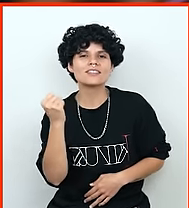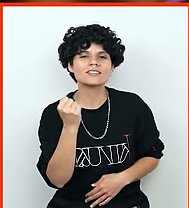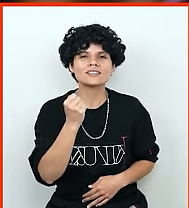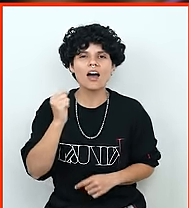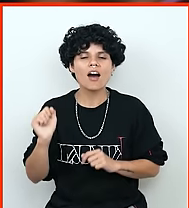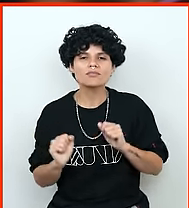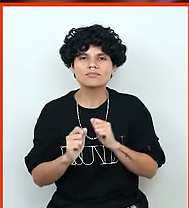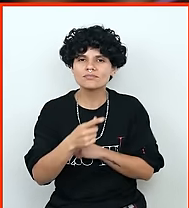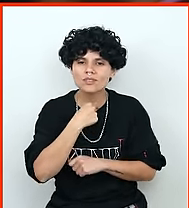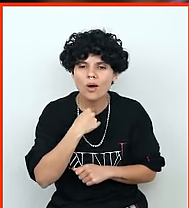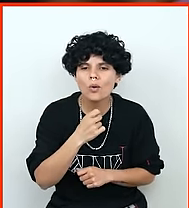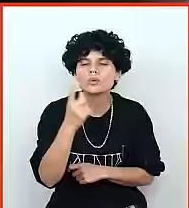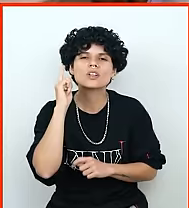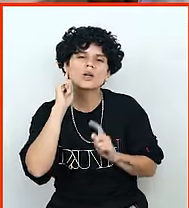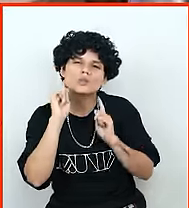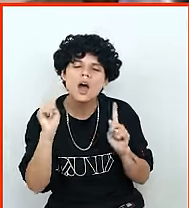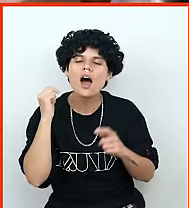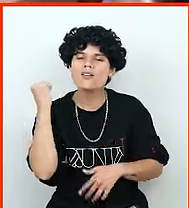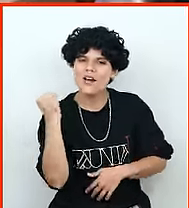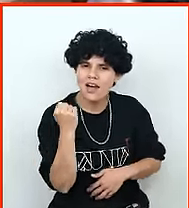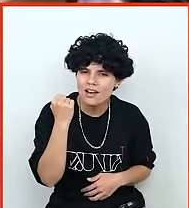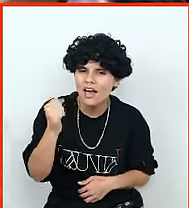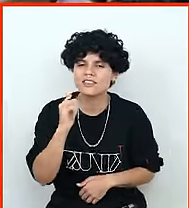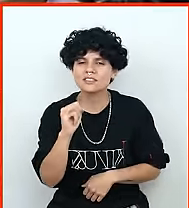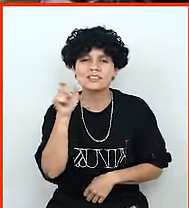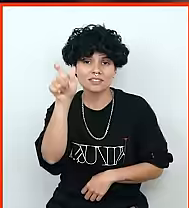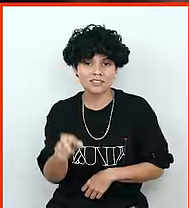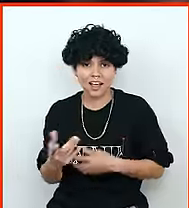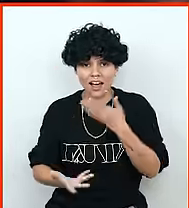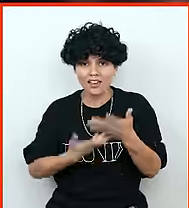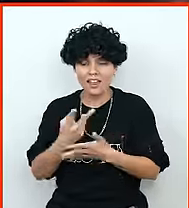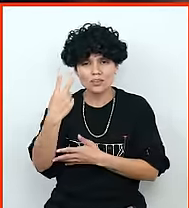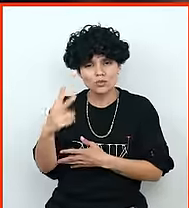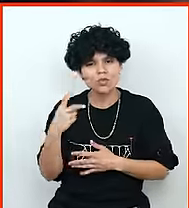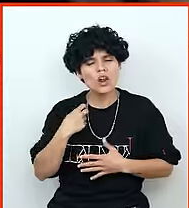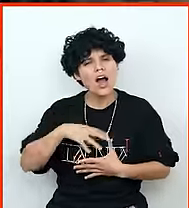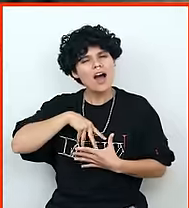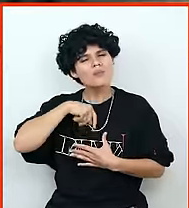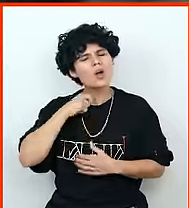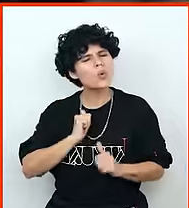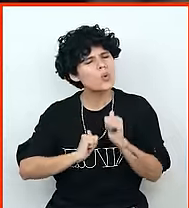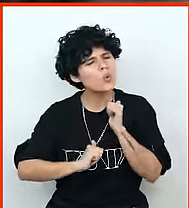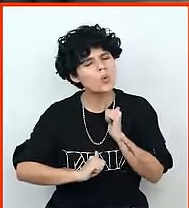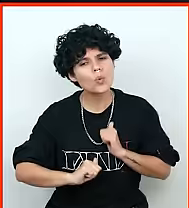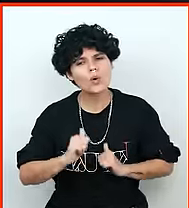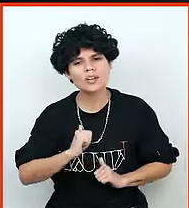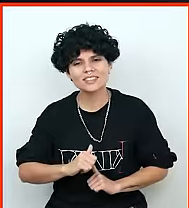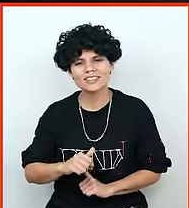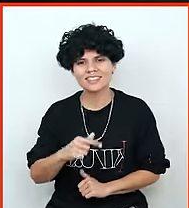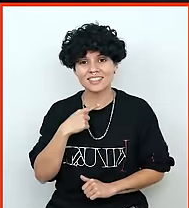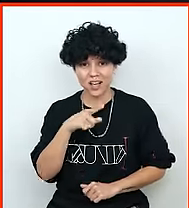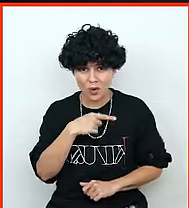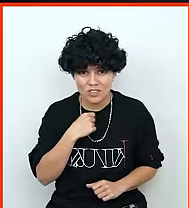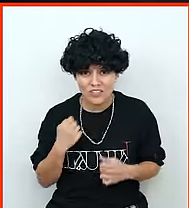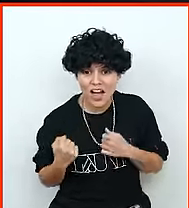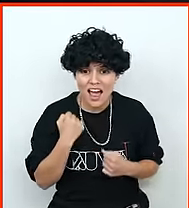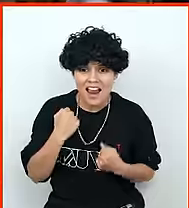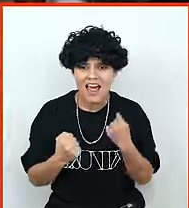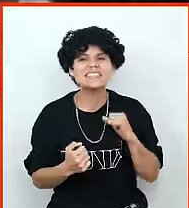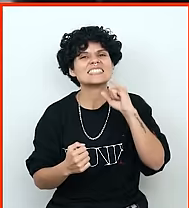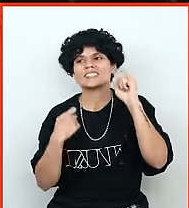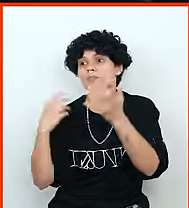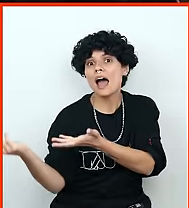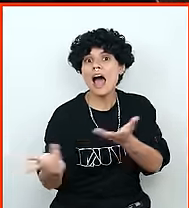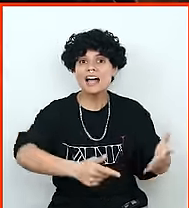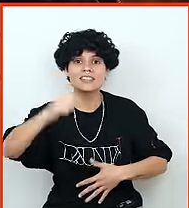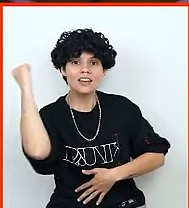gusta mucho, me gusta bailarla, escucharla. Y bueno, don Héctor es un alma muy sufrida. ¿Bailas salsa, güey? Sí, hermano, bailo salsa. Bueno,